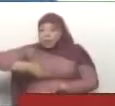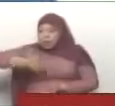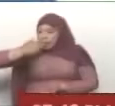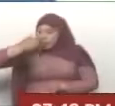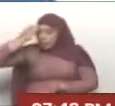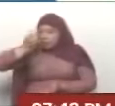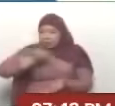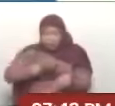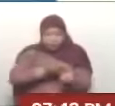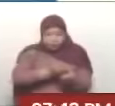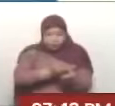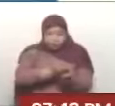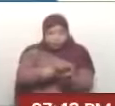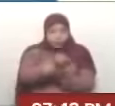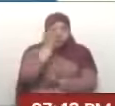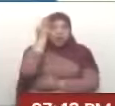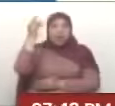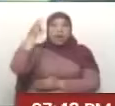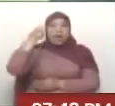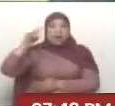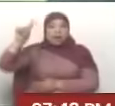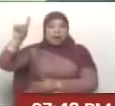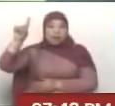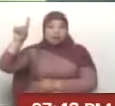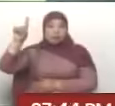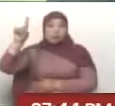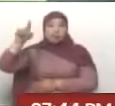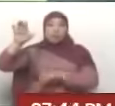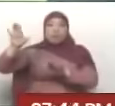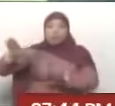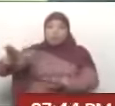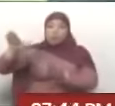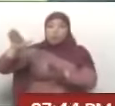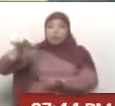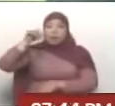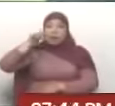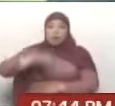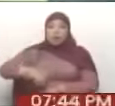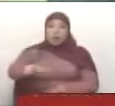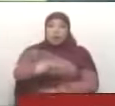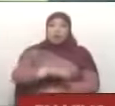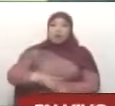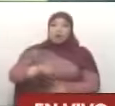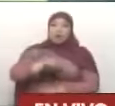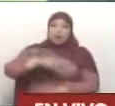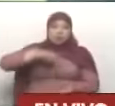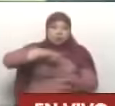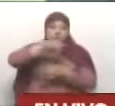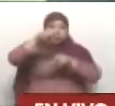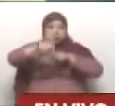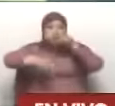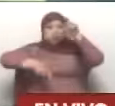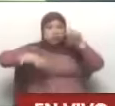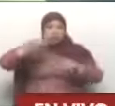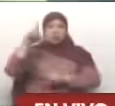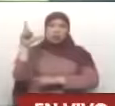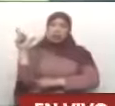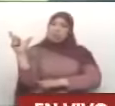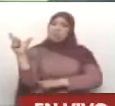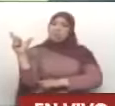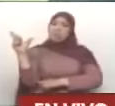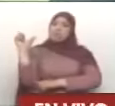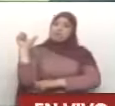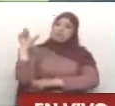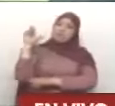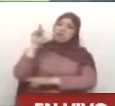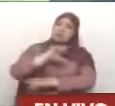profunda que tiene el pueblo musulmán, y que se le lancen bombas a mezquitas, que se